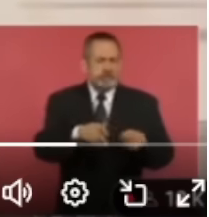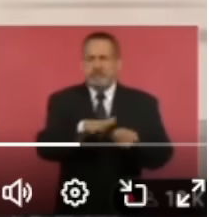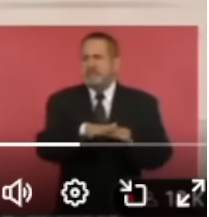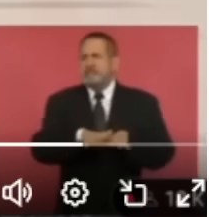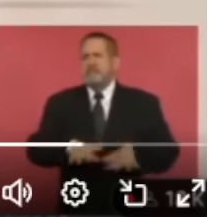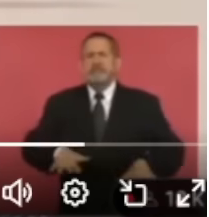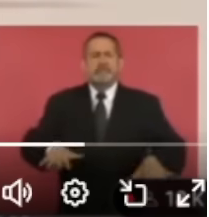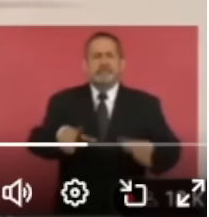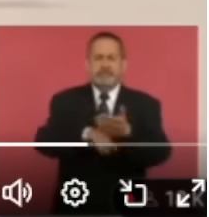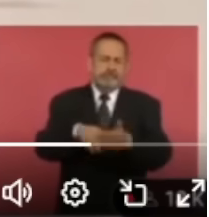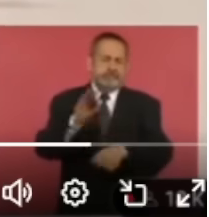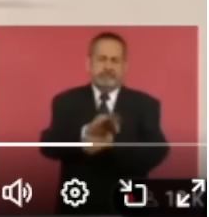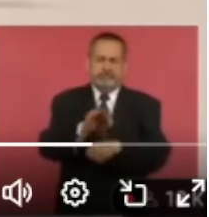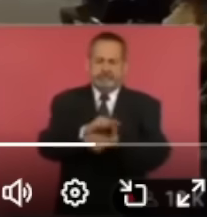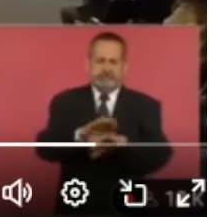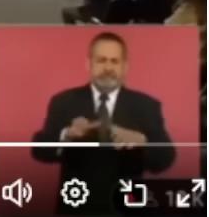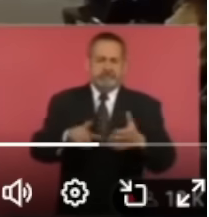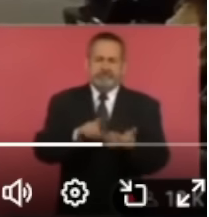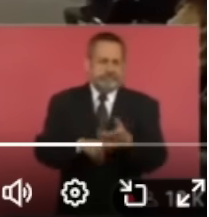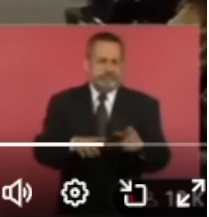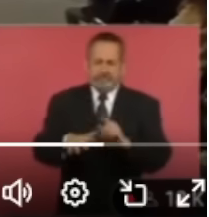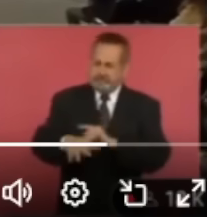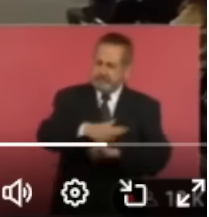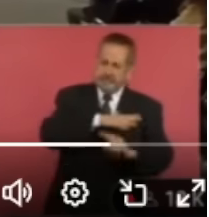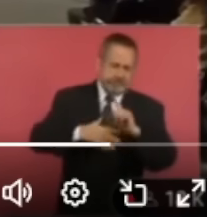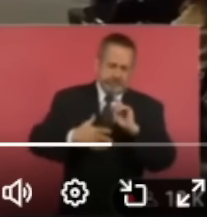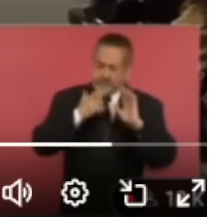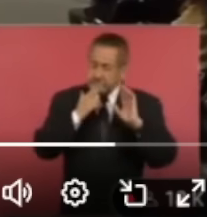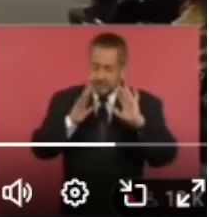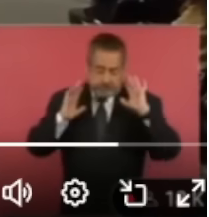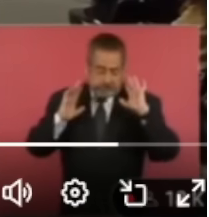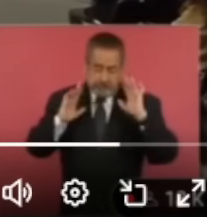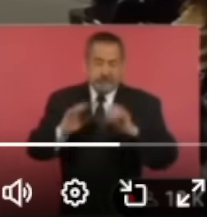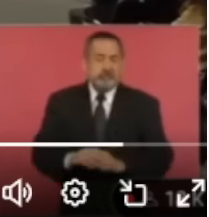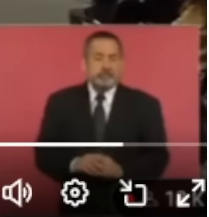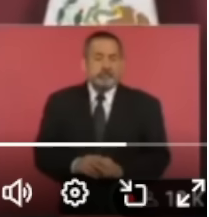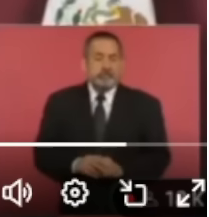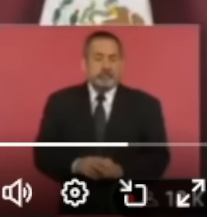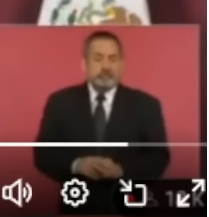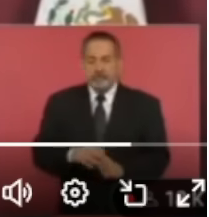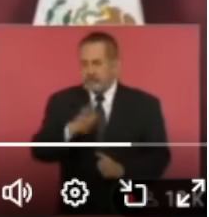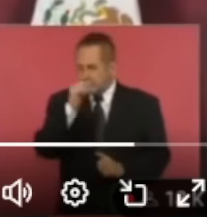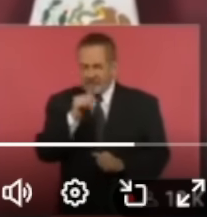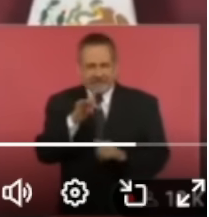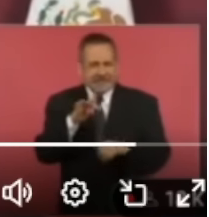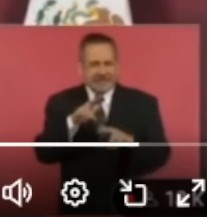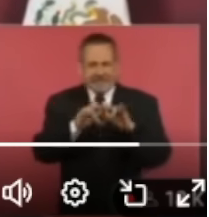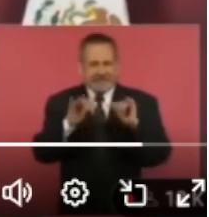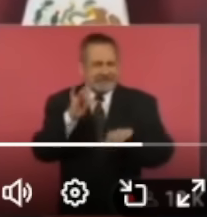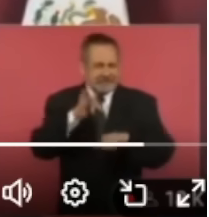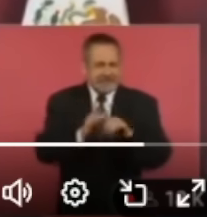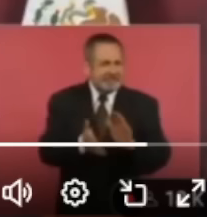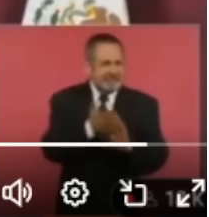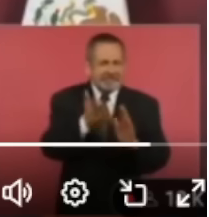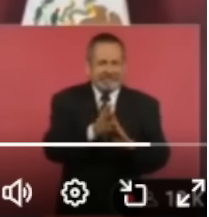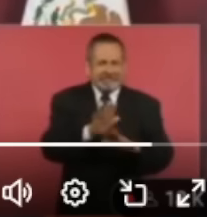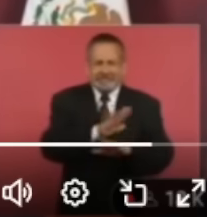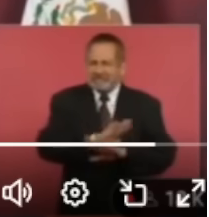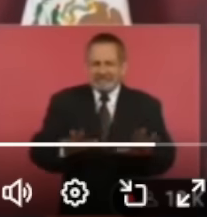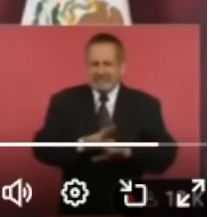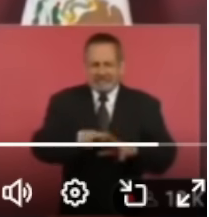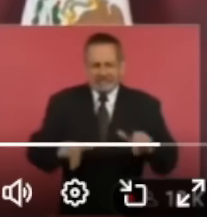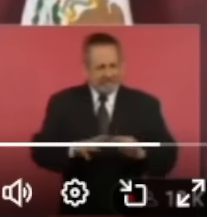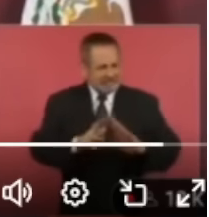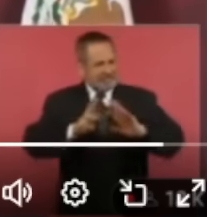eh la protección del medio ambiente no se va a poder construir nada